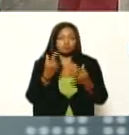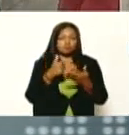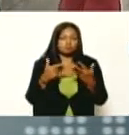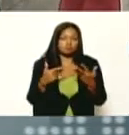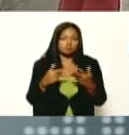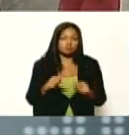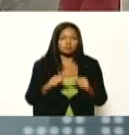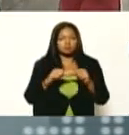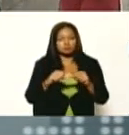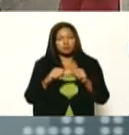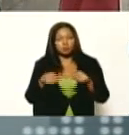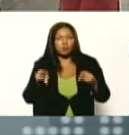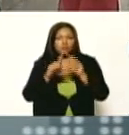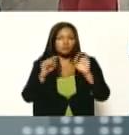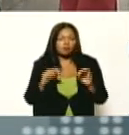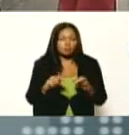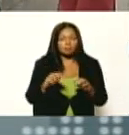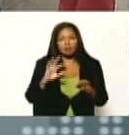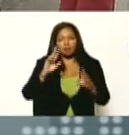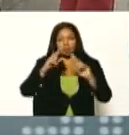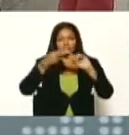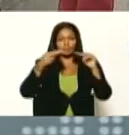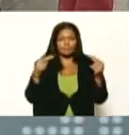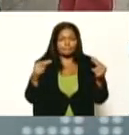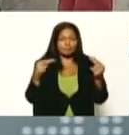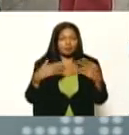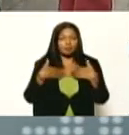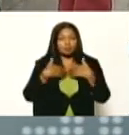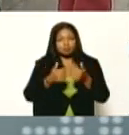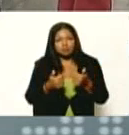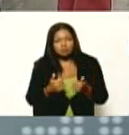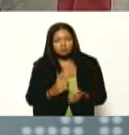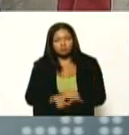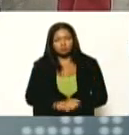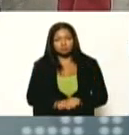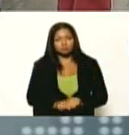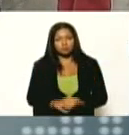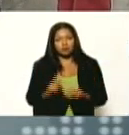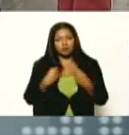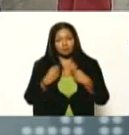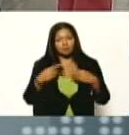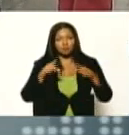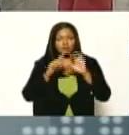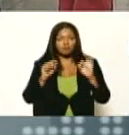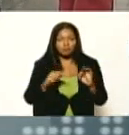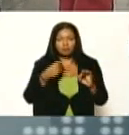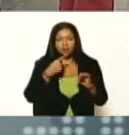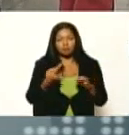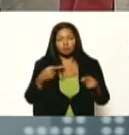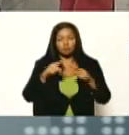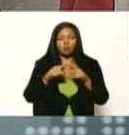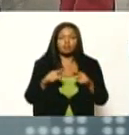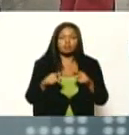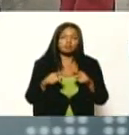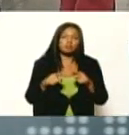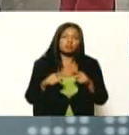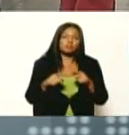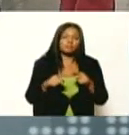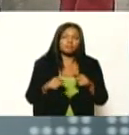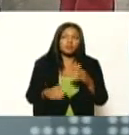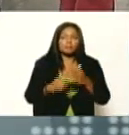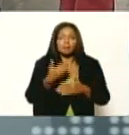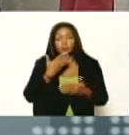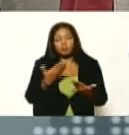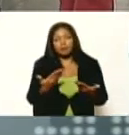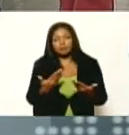para conseguir la paz, para conseguir la salud, para conseguir la vida, diríamos con Ali Primera, ¿verdad? Bueno, ¿qué más me